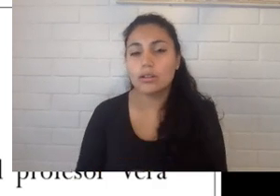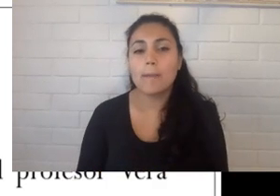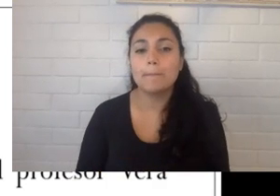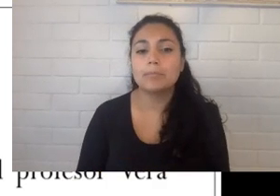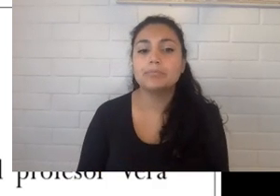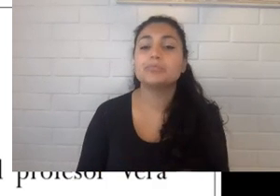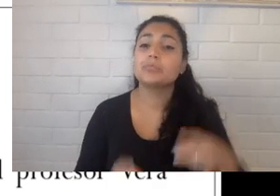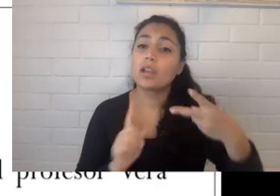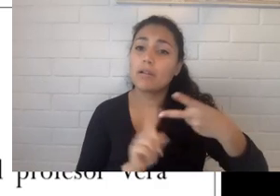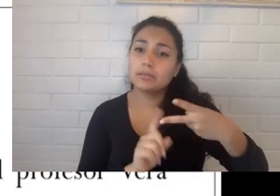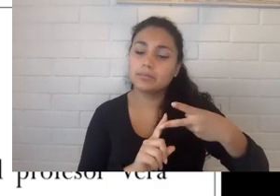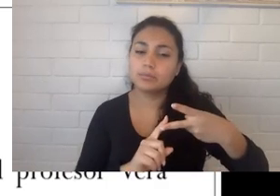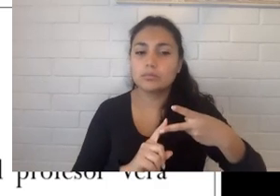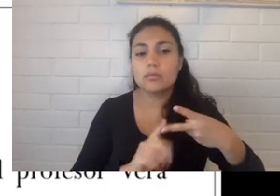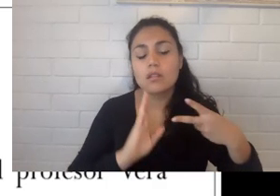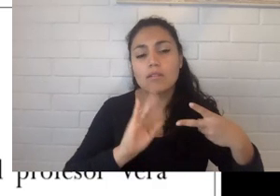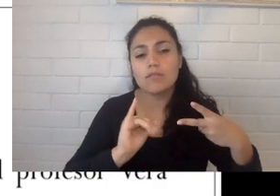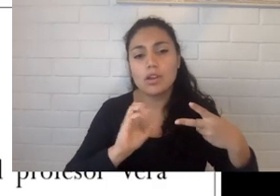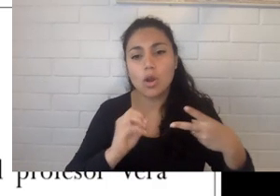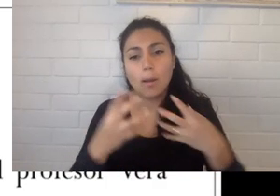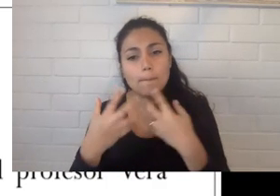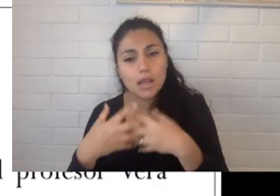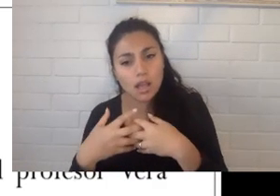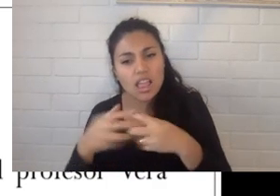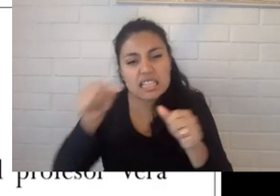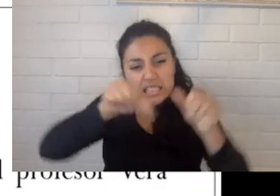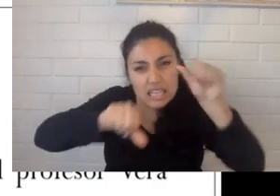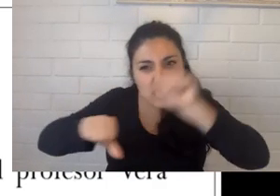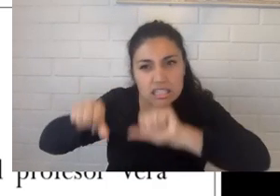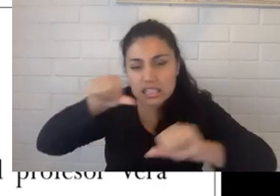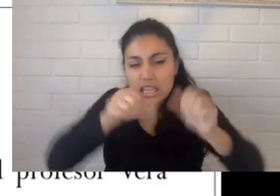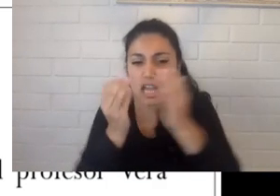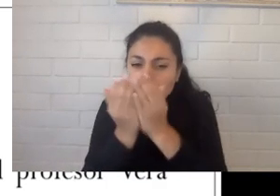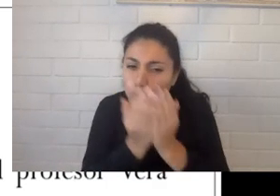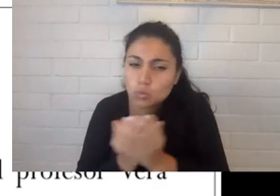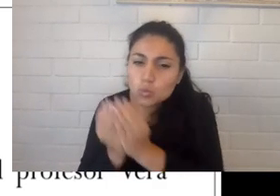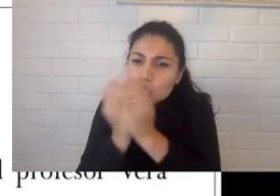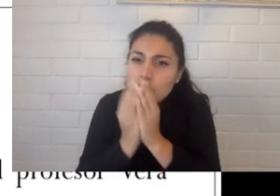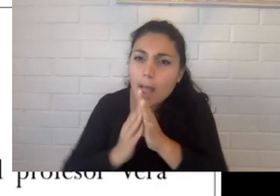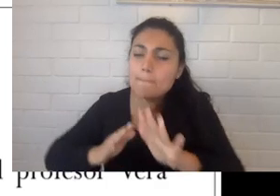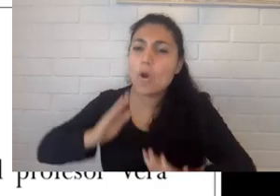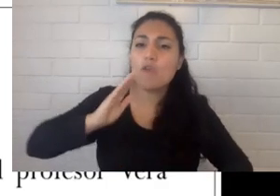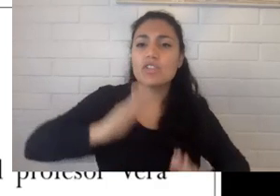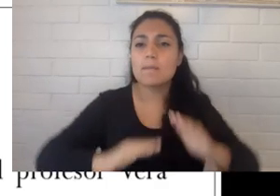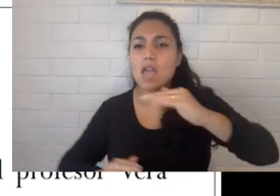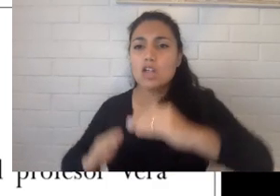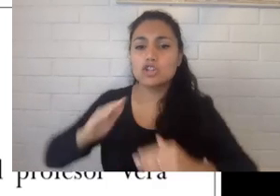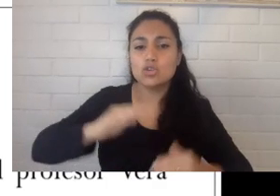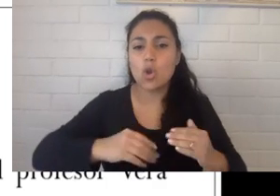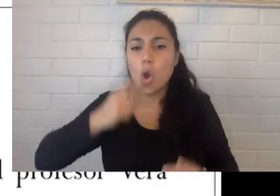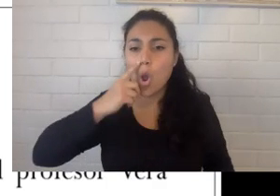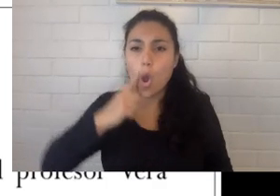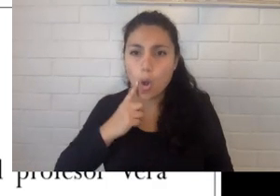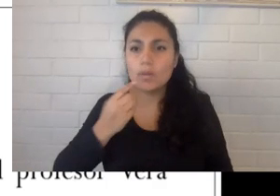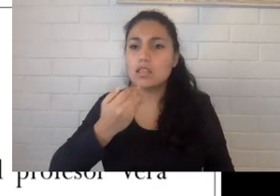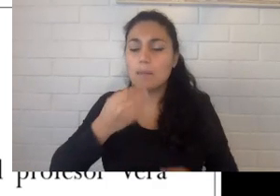Soviética Biomecánica, la ciencia que estudia los movimientos del hombre y su coordinación. Lo que a mí me llama la atención de esta definición es que no